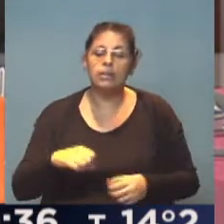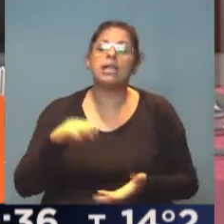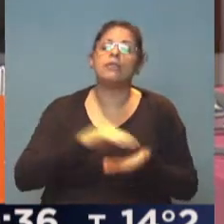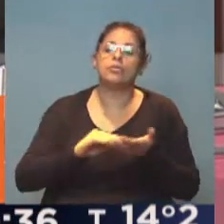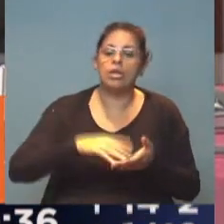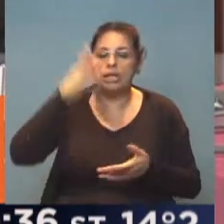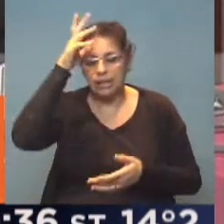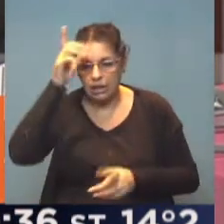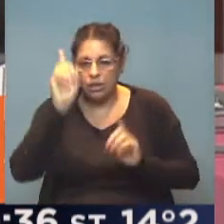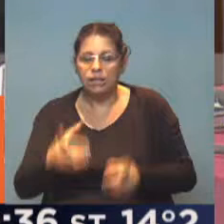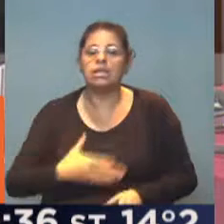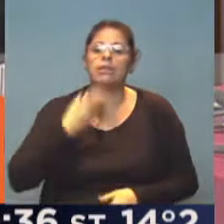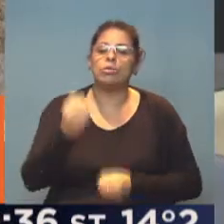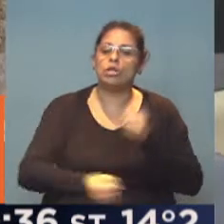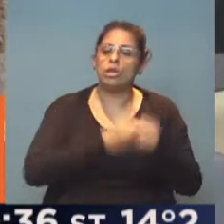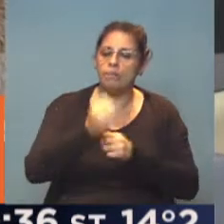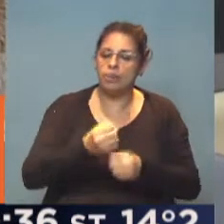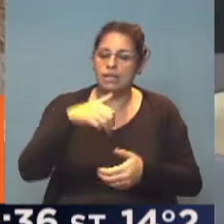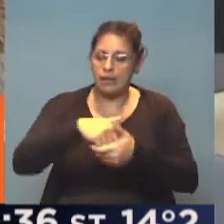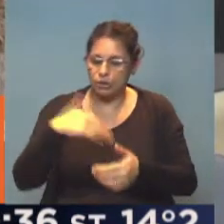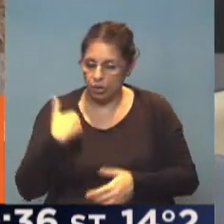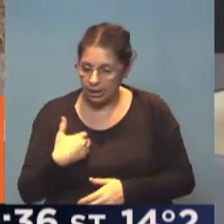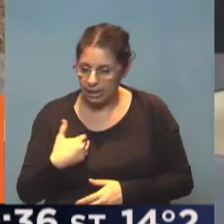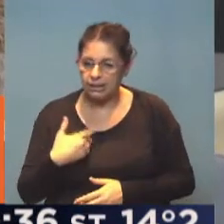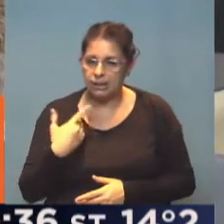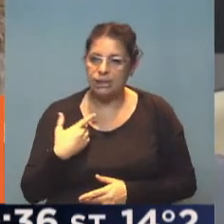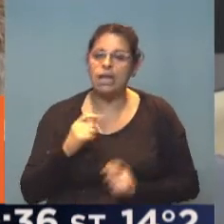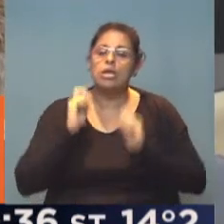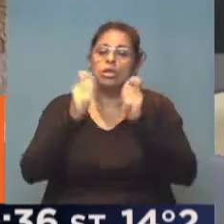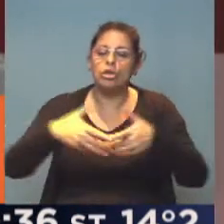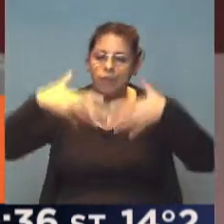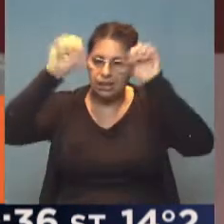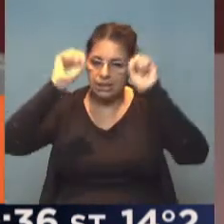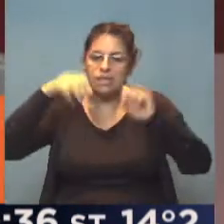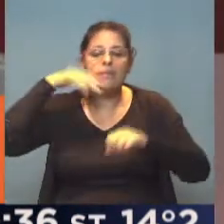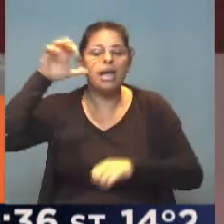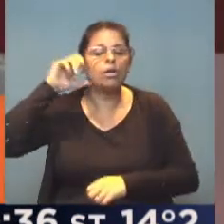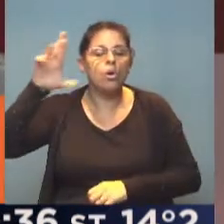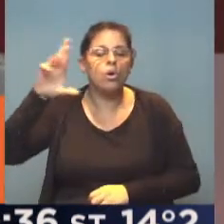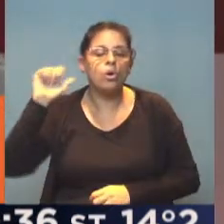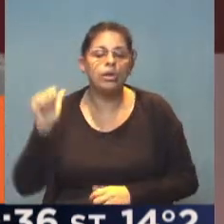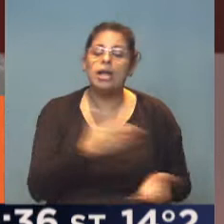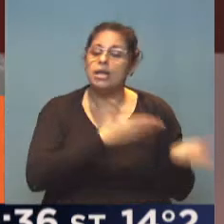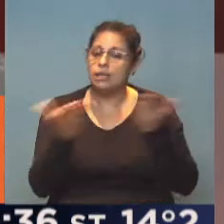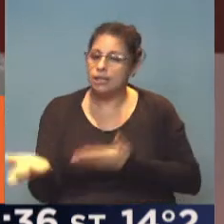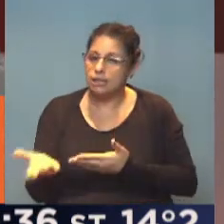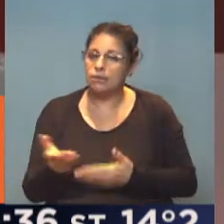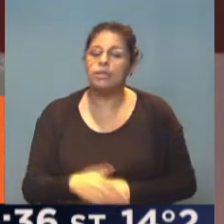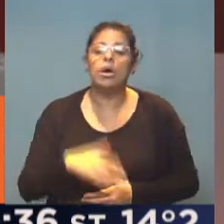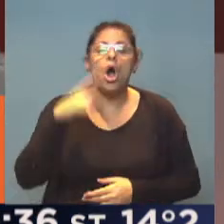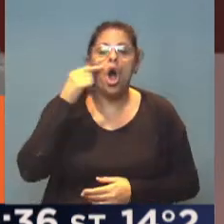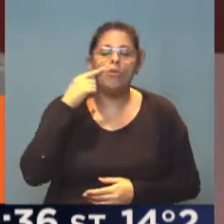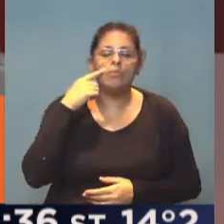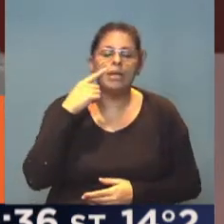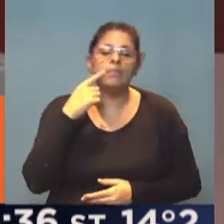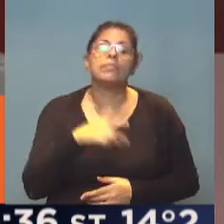y empresarios de ese país en la Argentina se extendió a la Cancillería, donde Susana Malcorra recibió a su par Angelino Alfano y